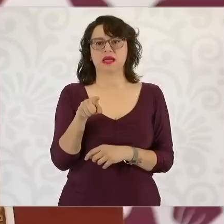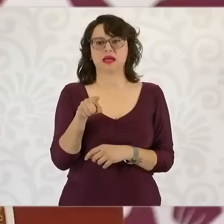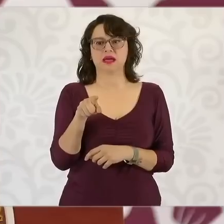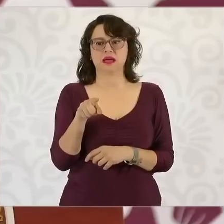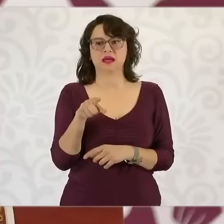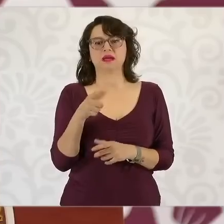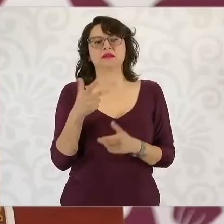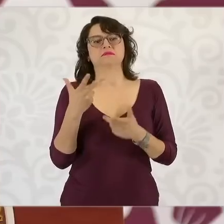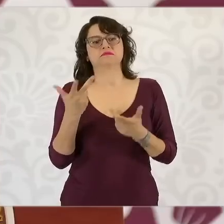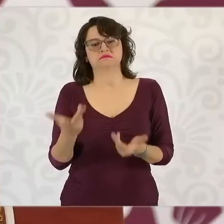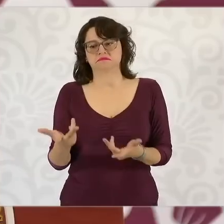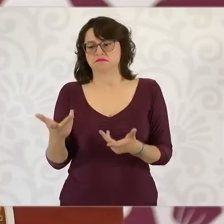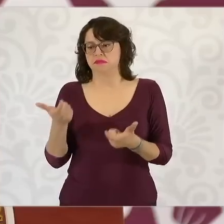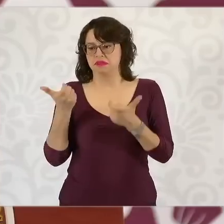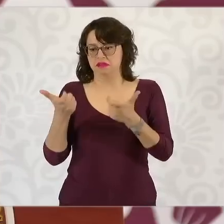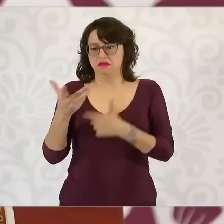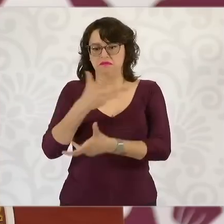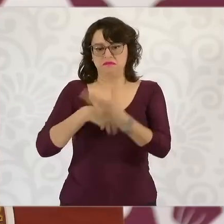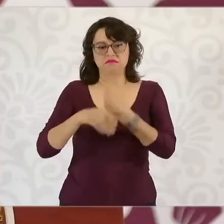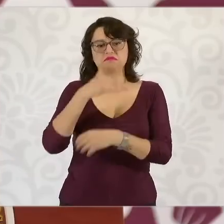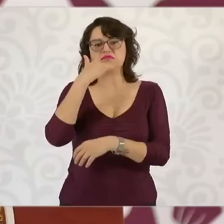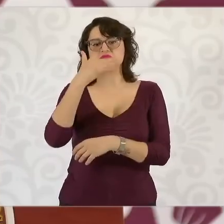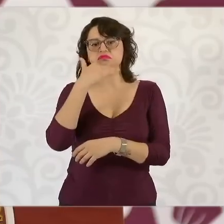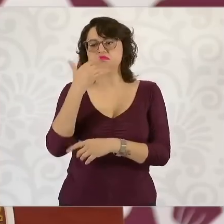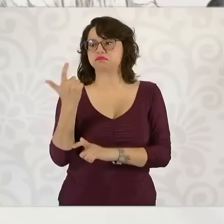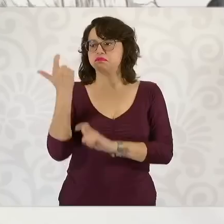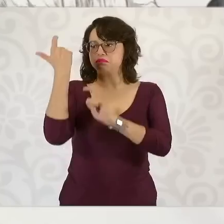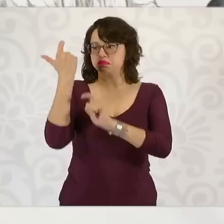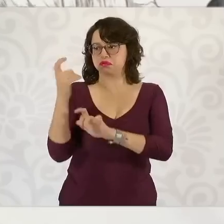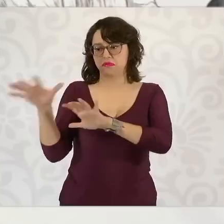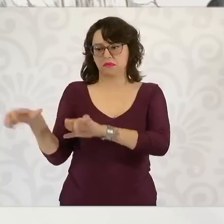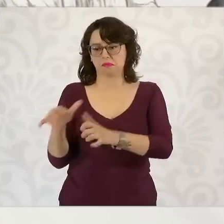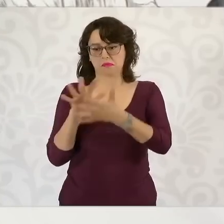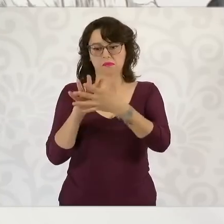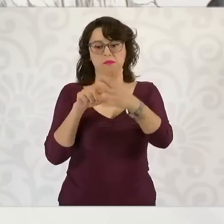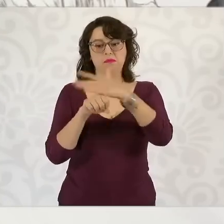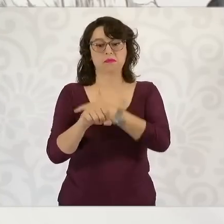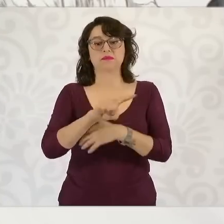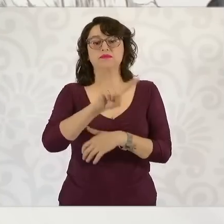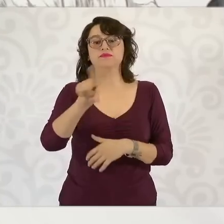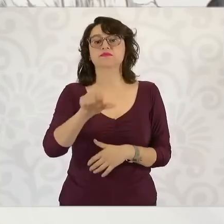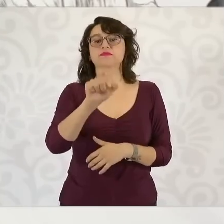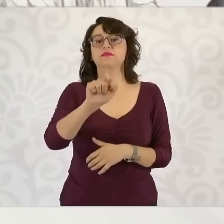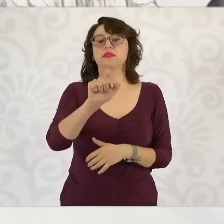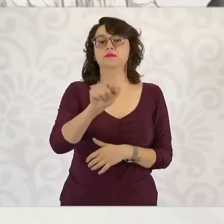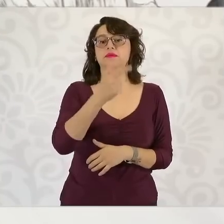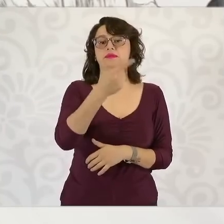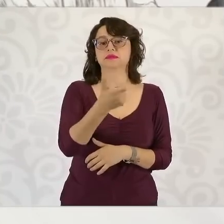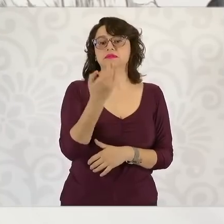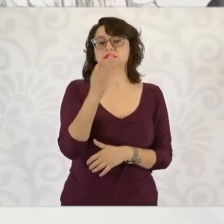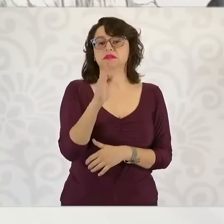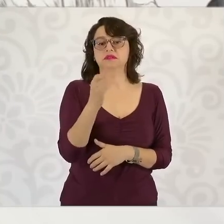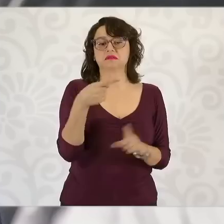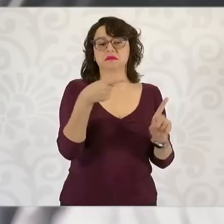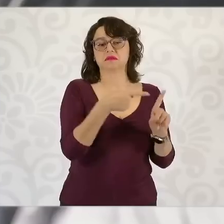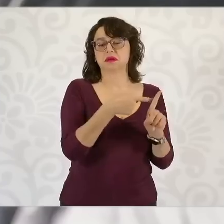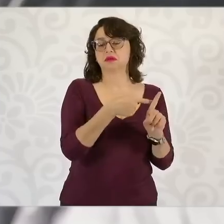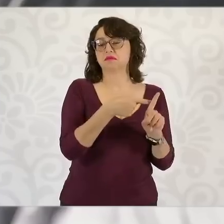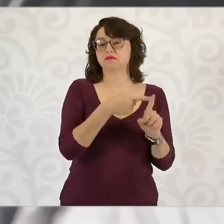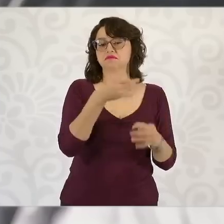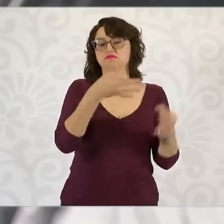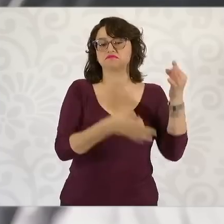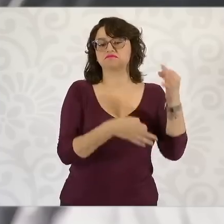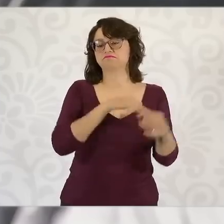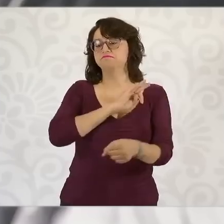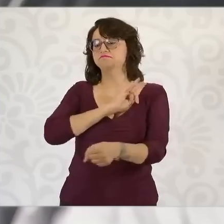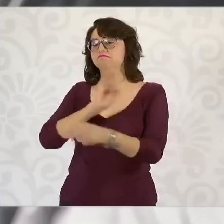de recursos de procedencia ilícita y portación de arma de fuego. Sin embargo, el 27 de febrero, un juez determinó que no sería vinculado a proceso y ordenó